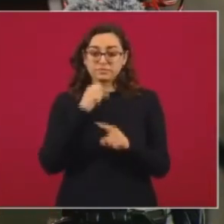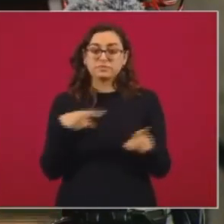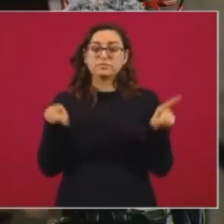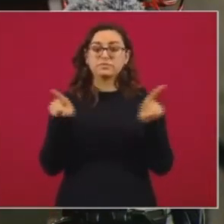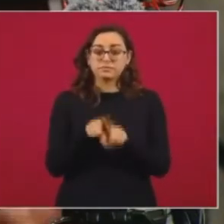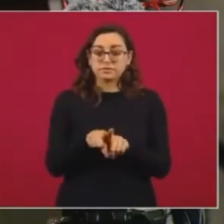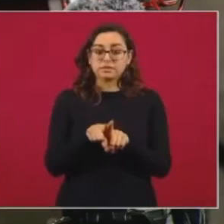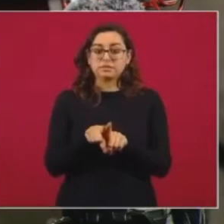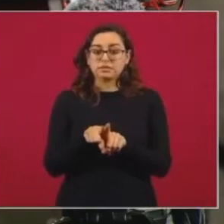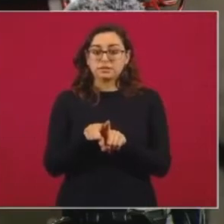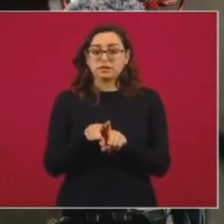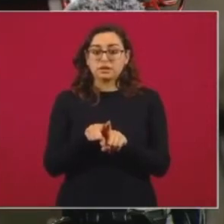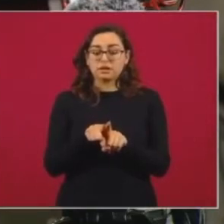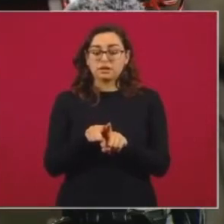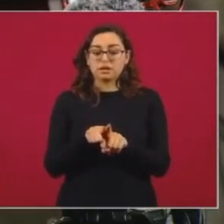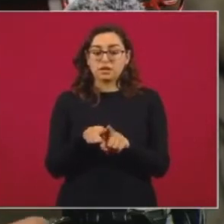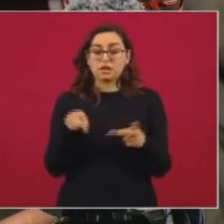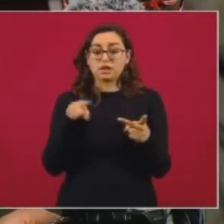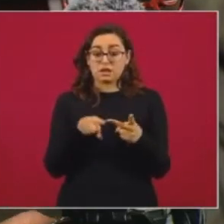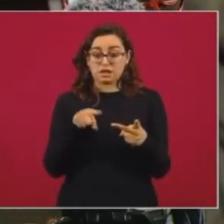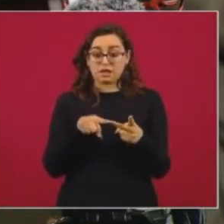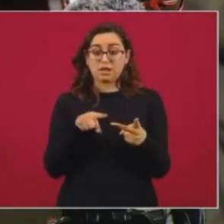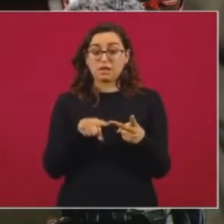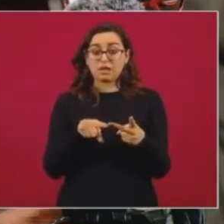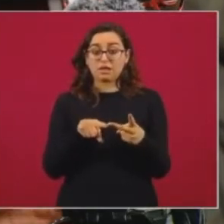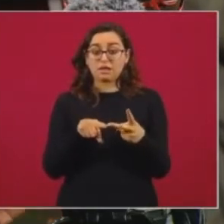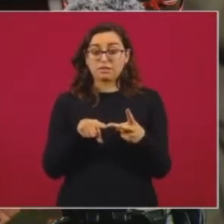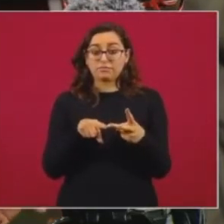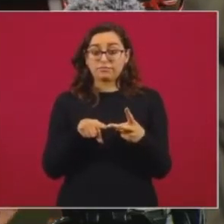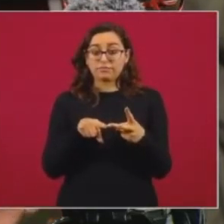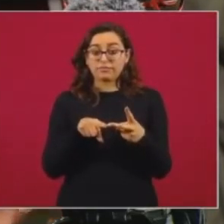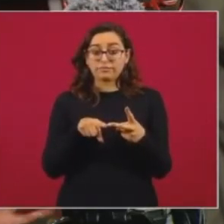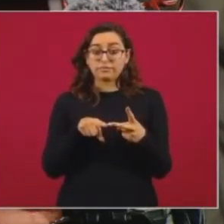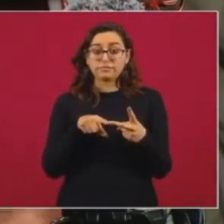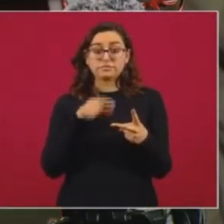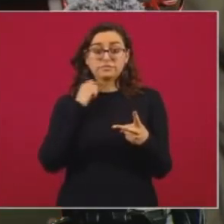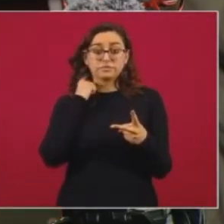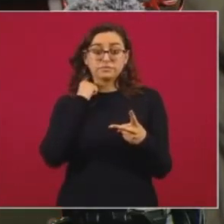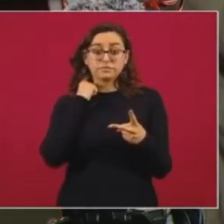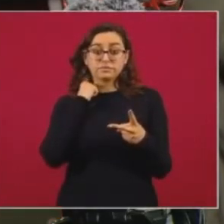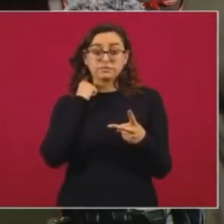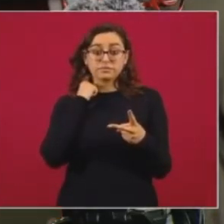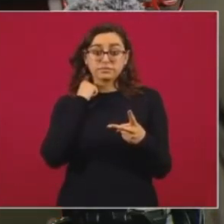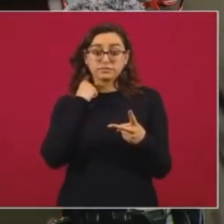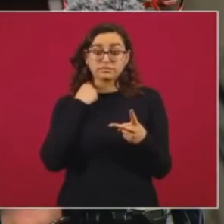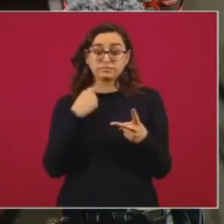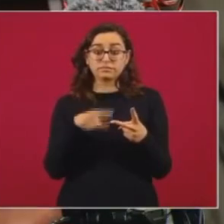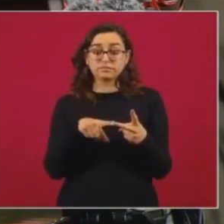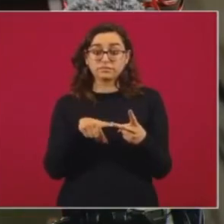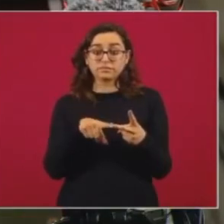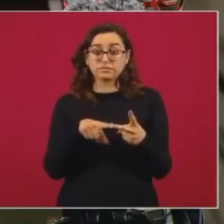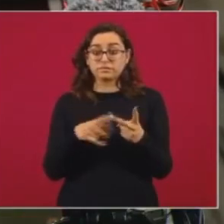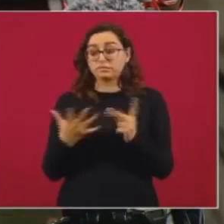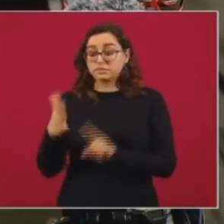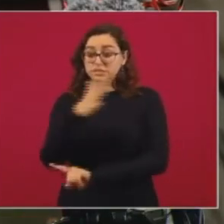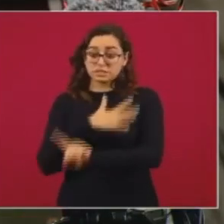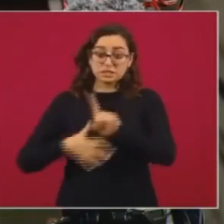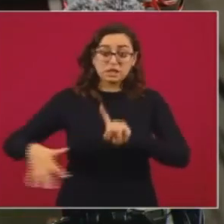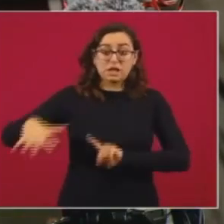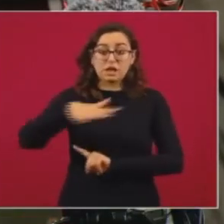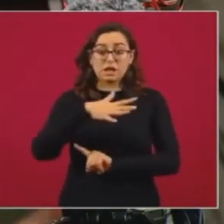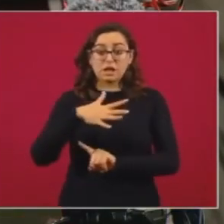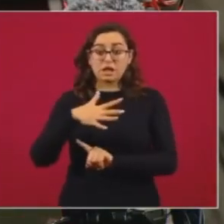parte del estudio que esto pudiera venir a modificar un poco la visión o el panorama que se